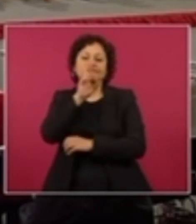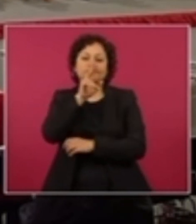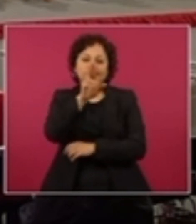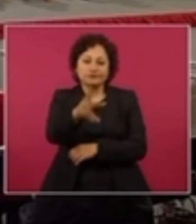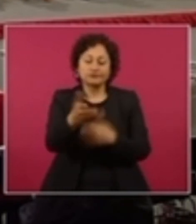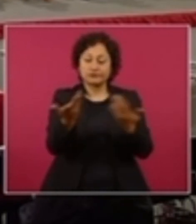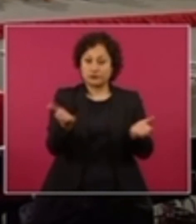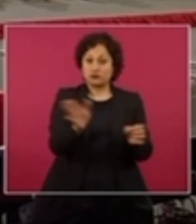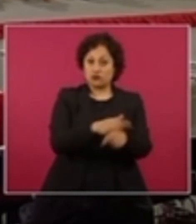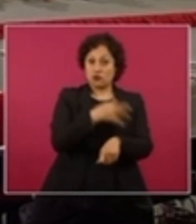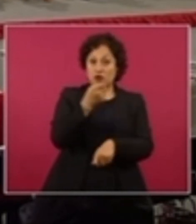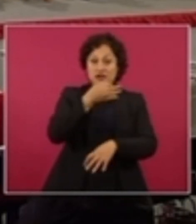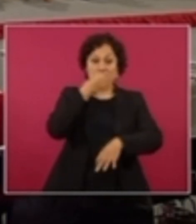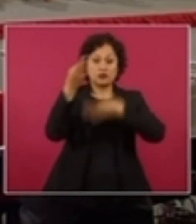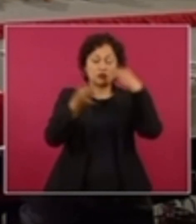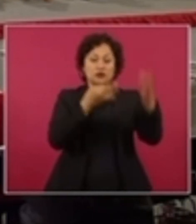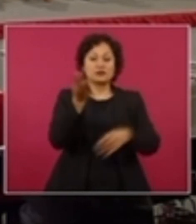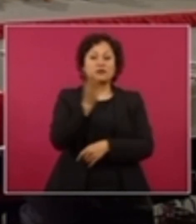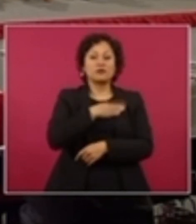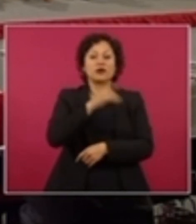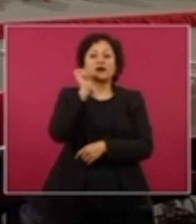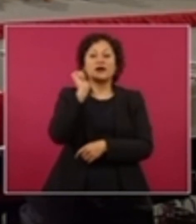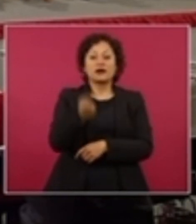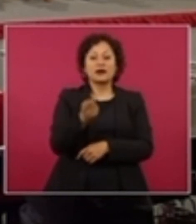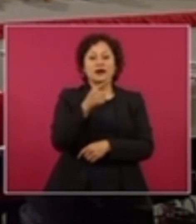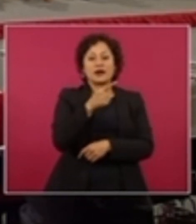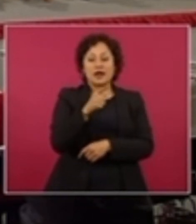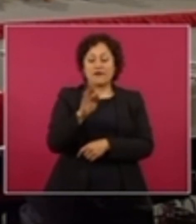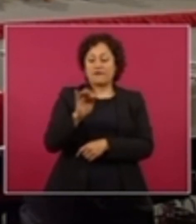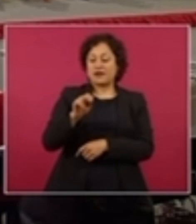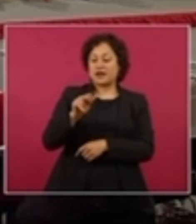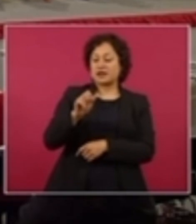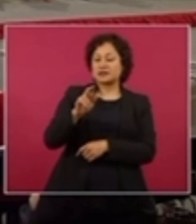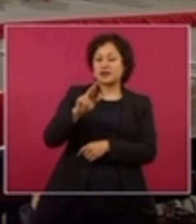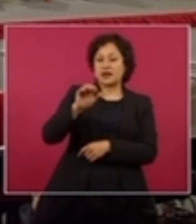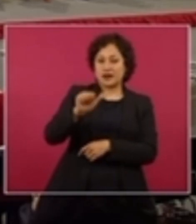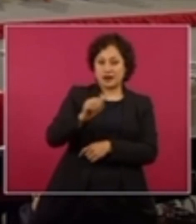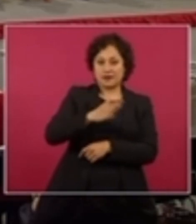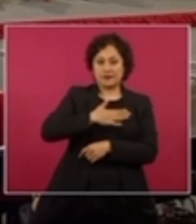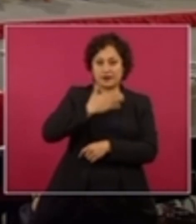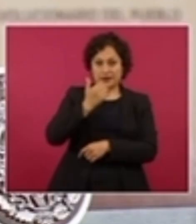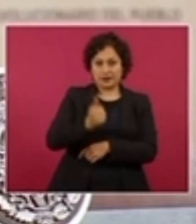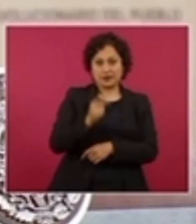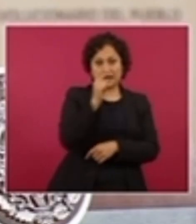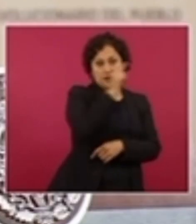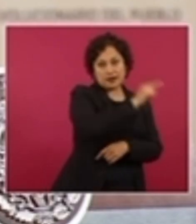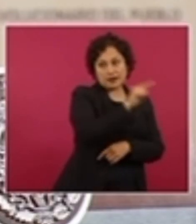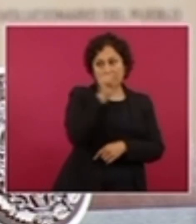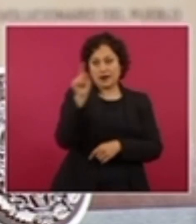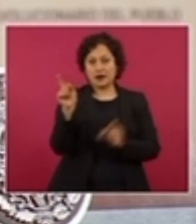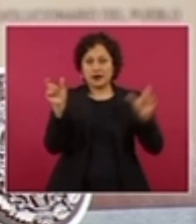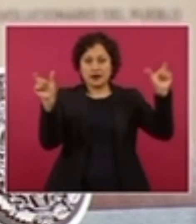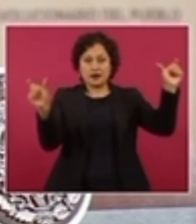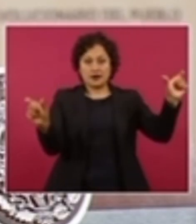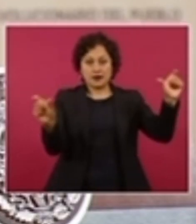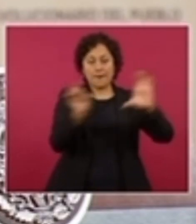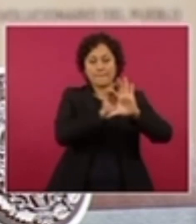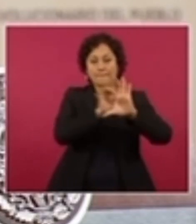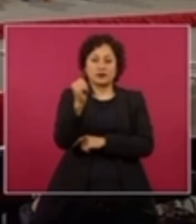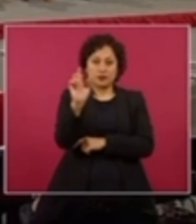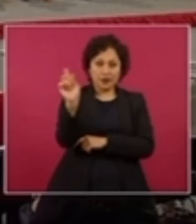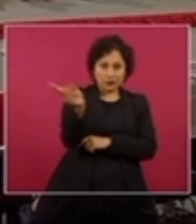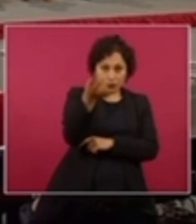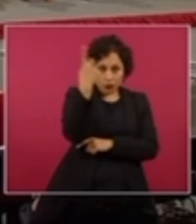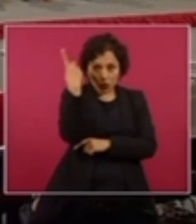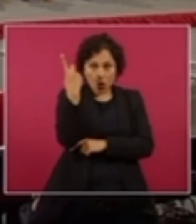tarjeta financiera, allá acá, van a pagar solamente tres punto noventa y nueve dólares.